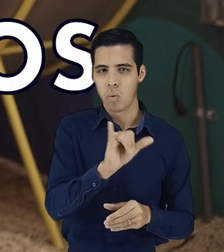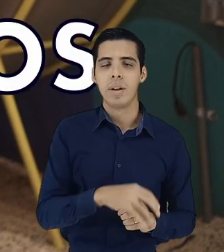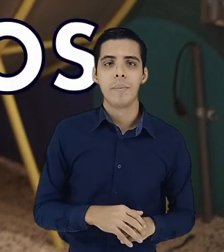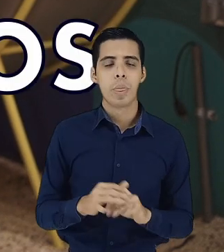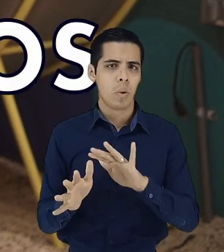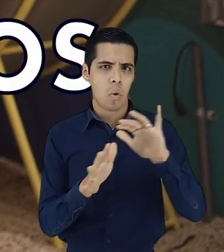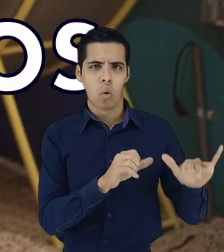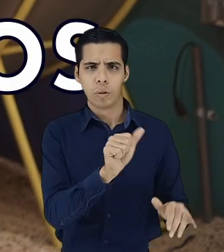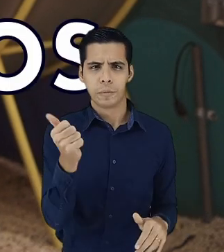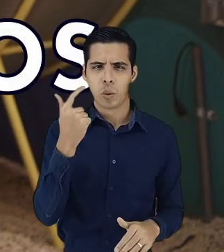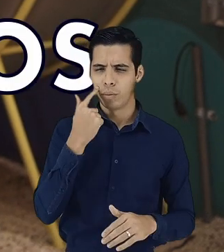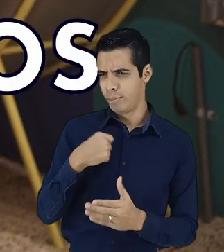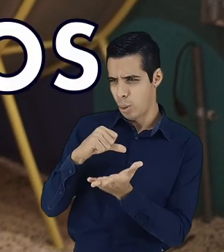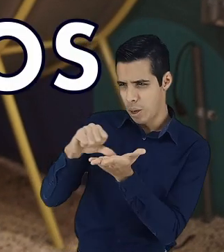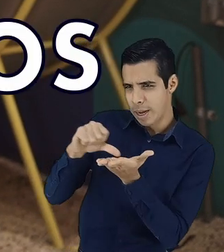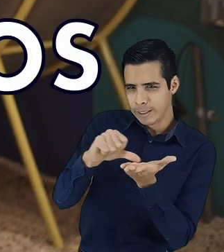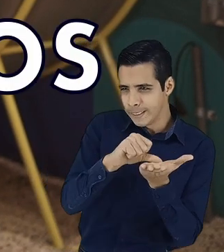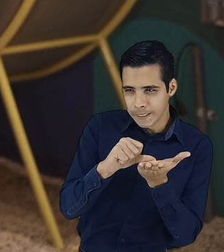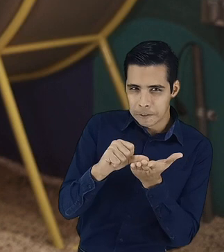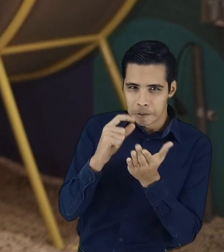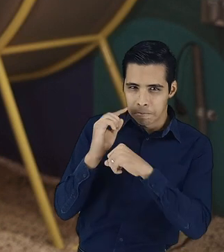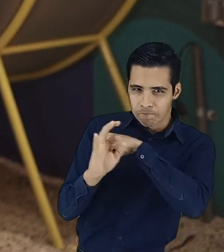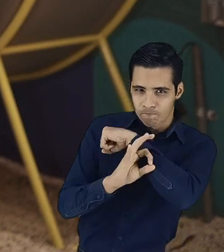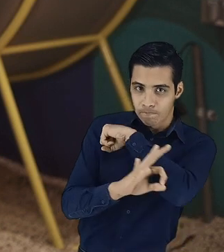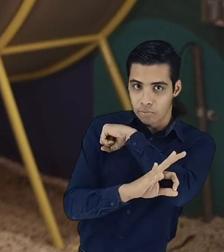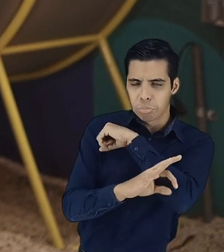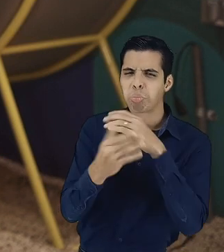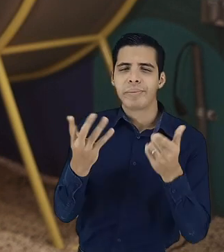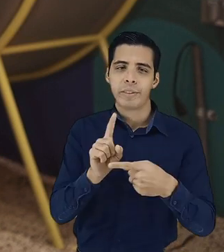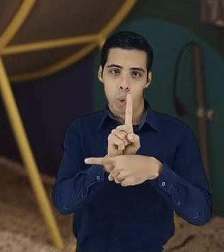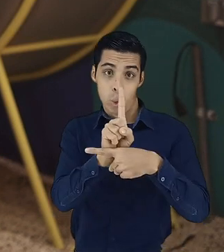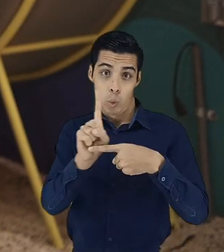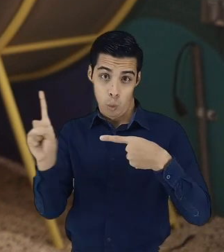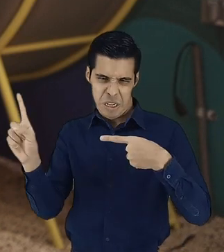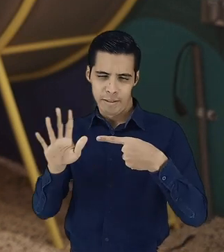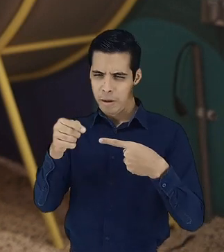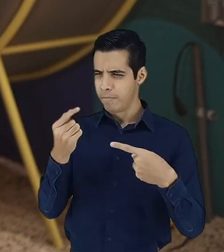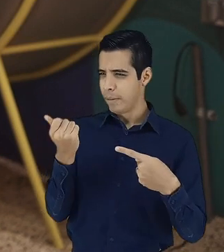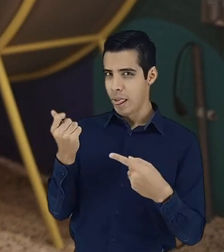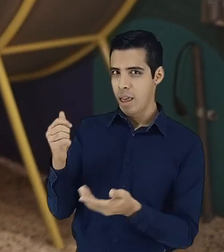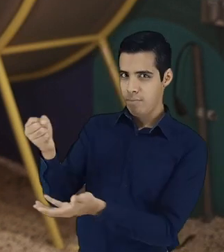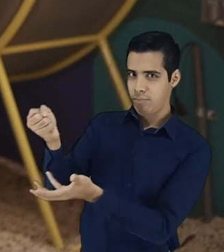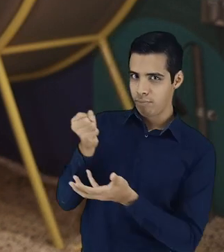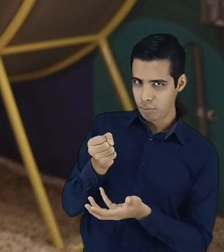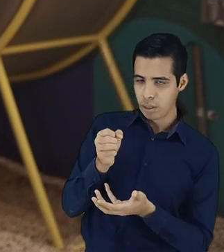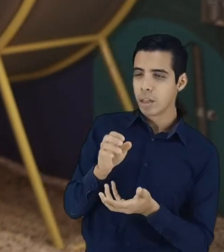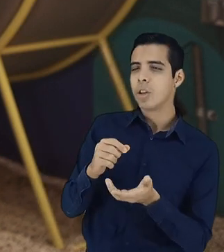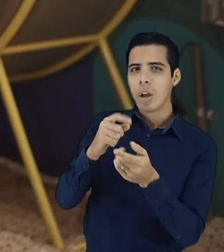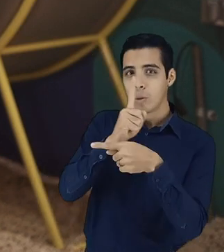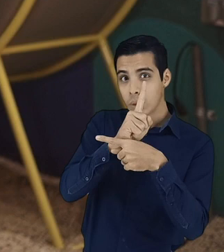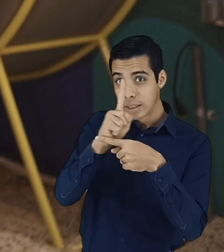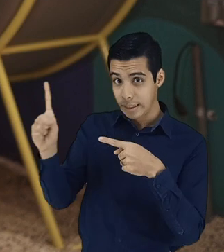bajo gastos observados. Es decir, durante una semana empieza a colocar cuánto te ingresa al mes y en la semana haces los gastos.